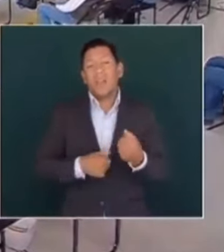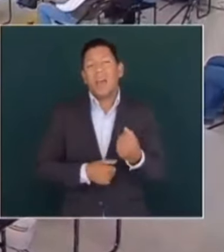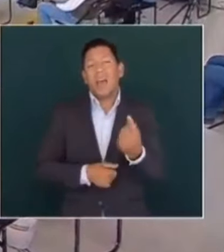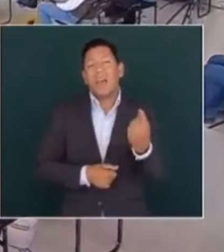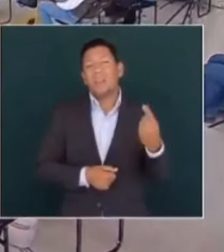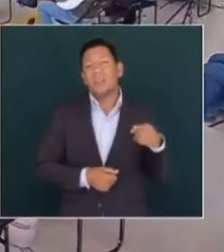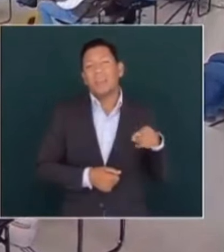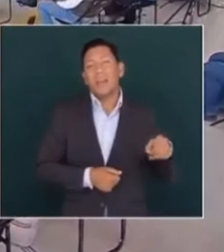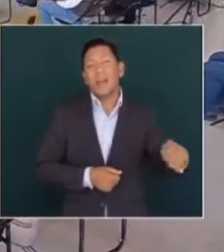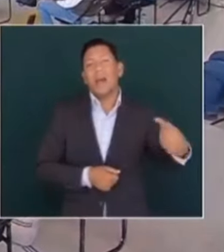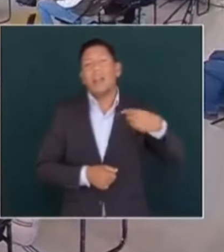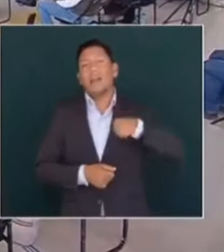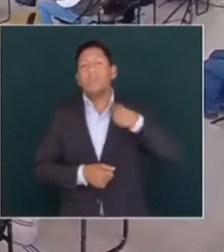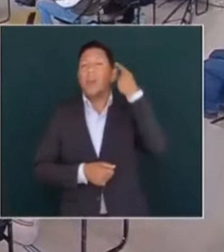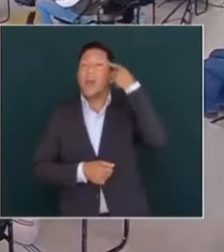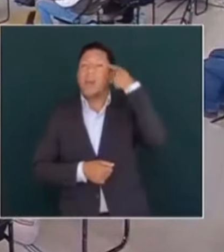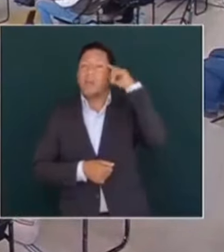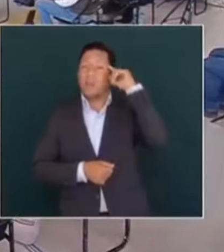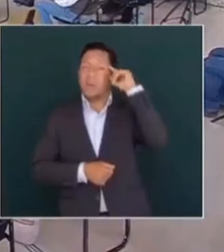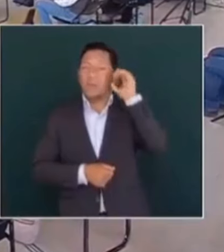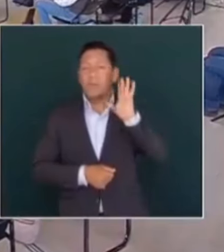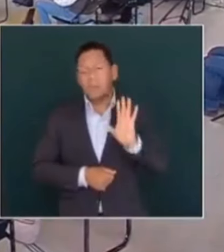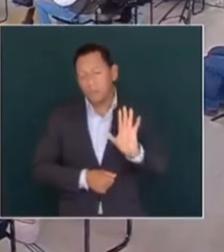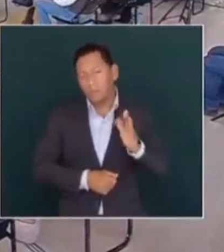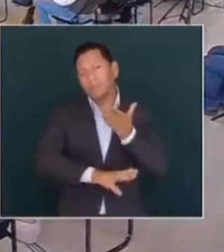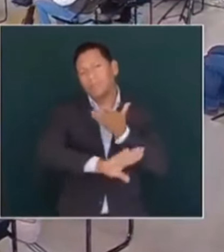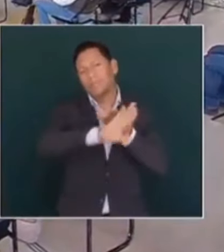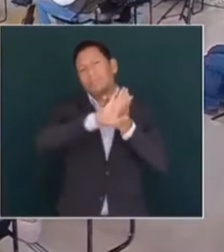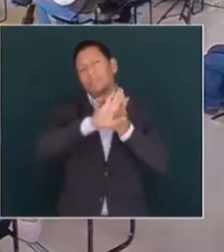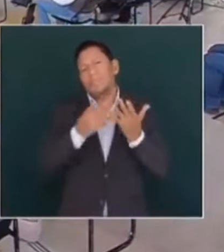se enoja conmigo, está en contra